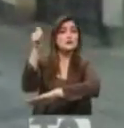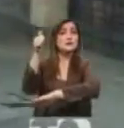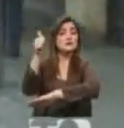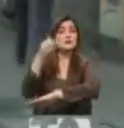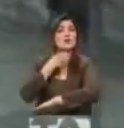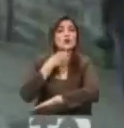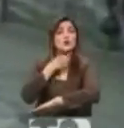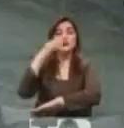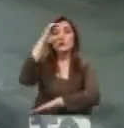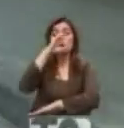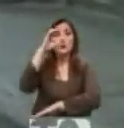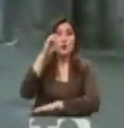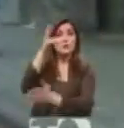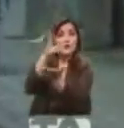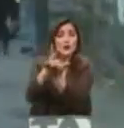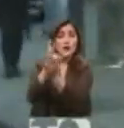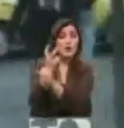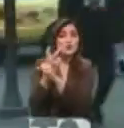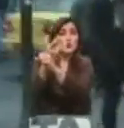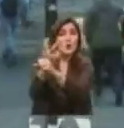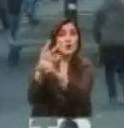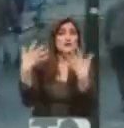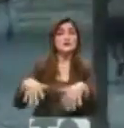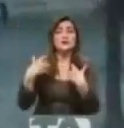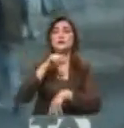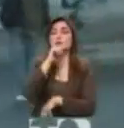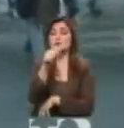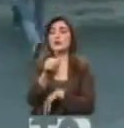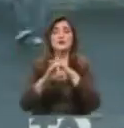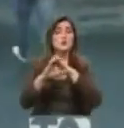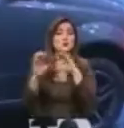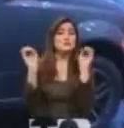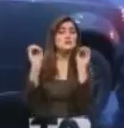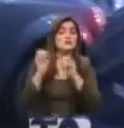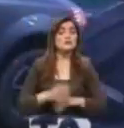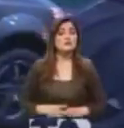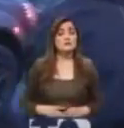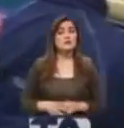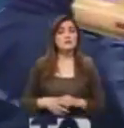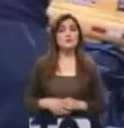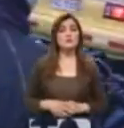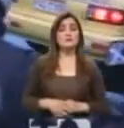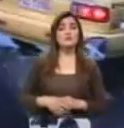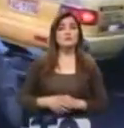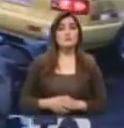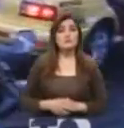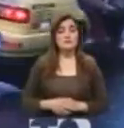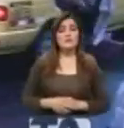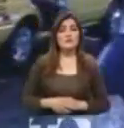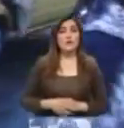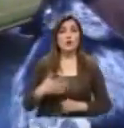colon en busca de llegar a la parada del trolley ante la falta de unidades convencionales voy a tener que